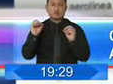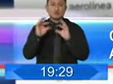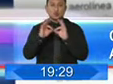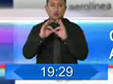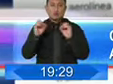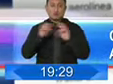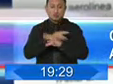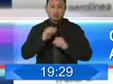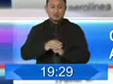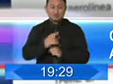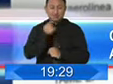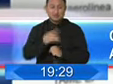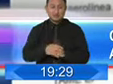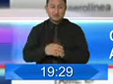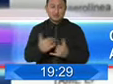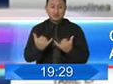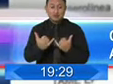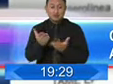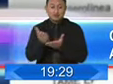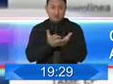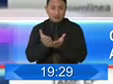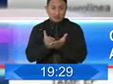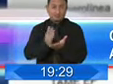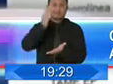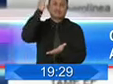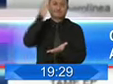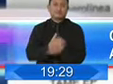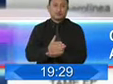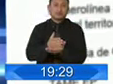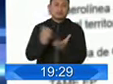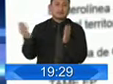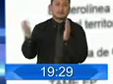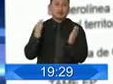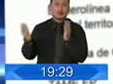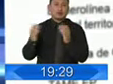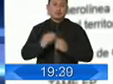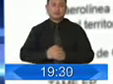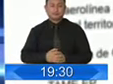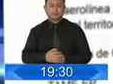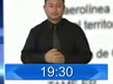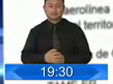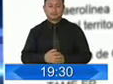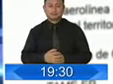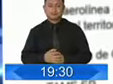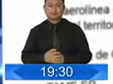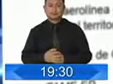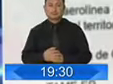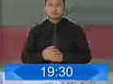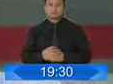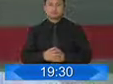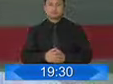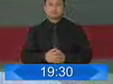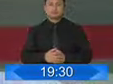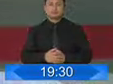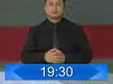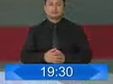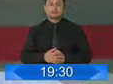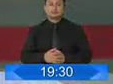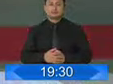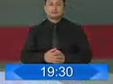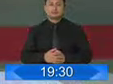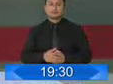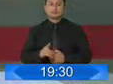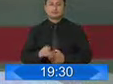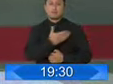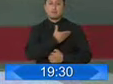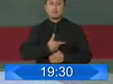asegurara que se suspendieron temporalmente las rutas entre Guayaquil y Cuenca, informó Julio César Saona. El